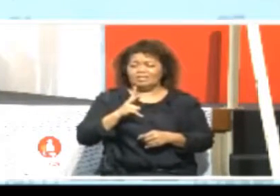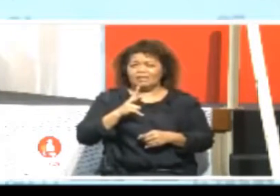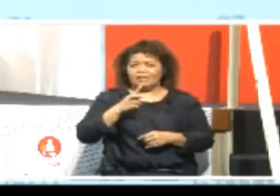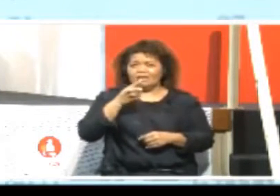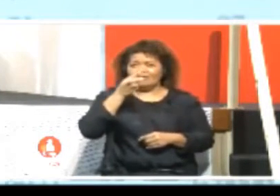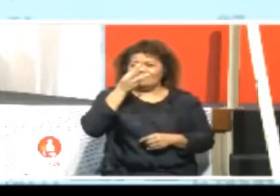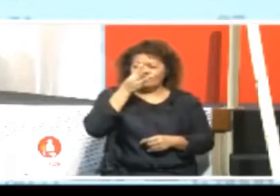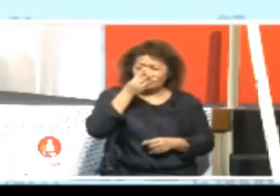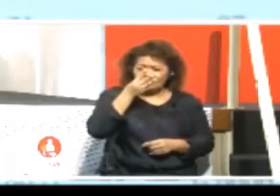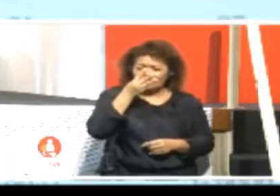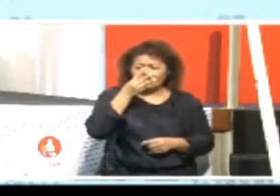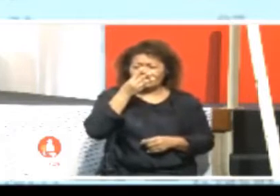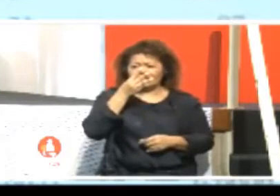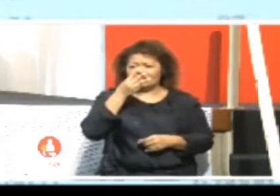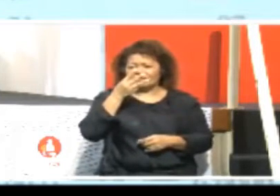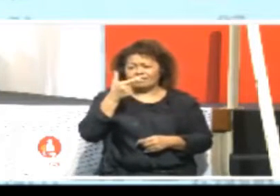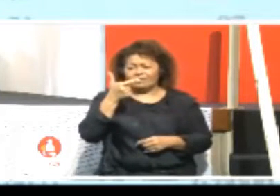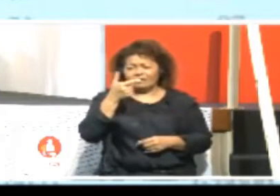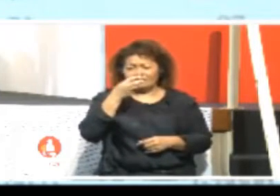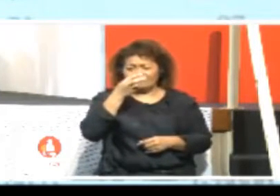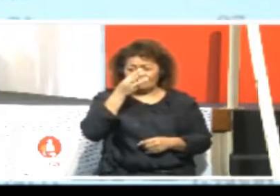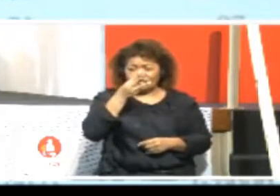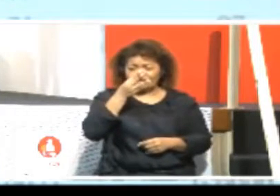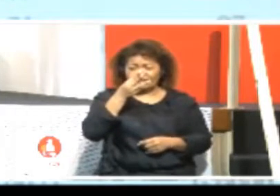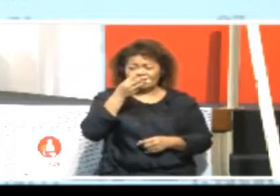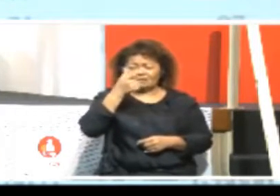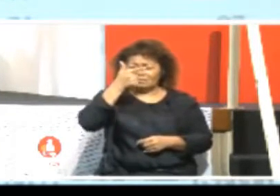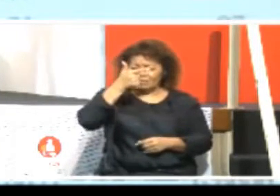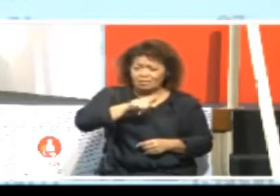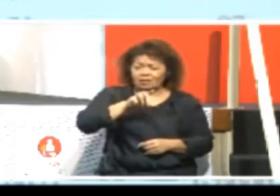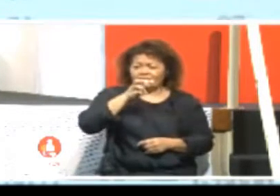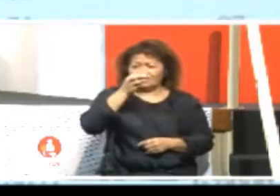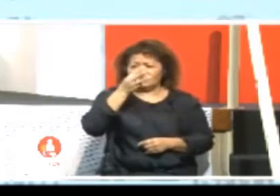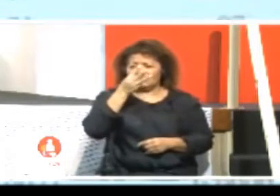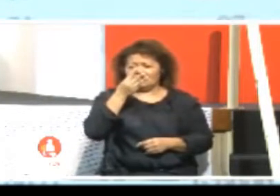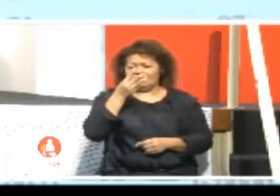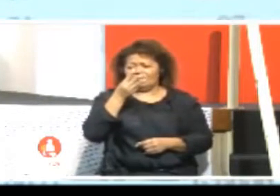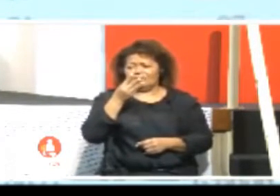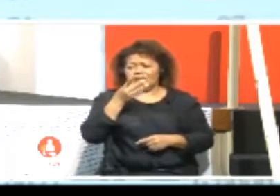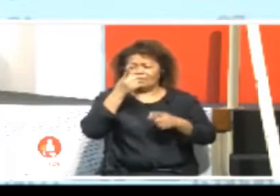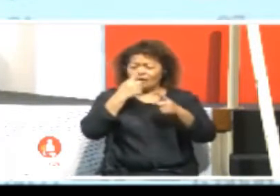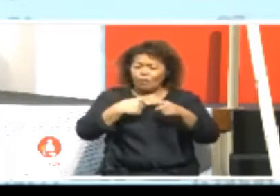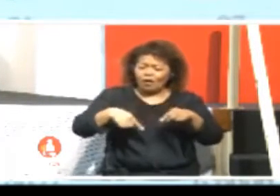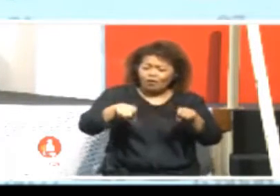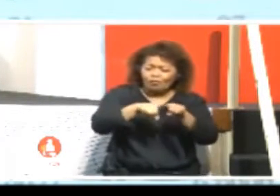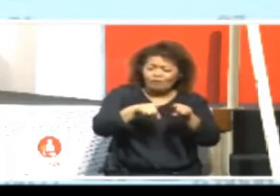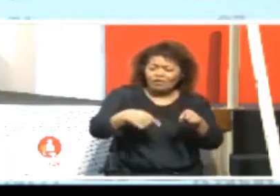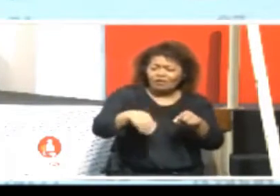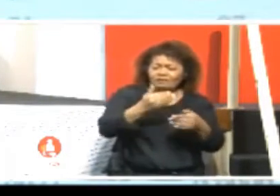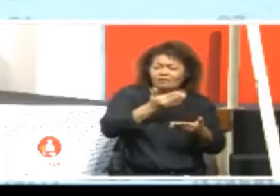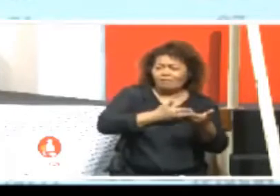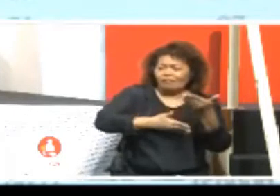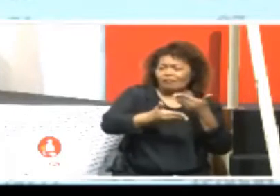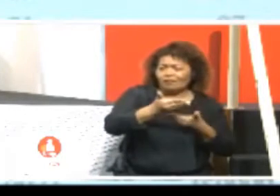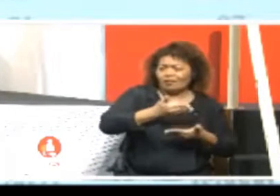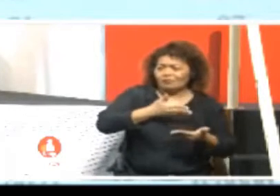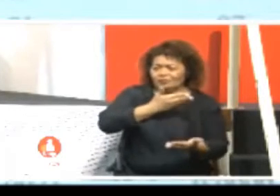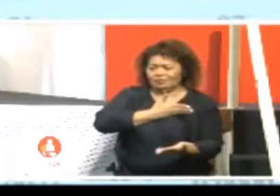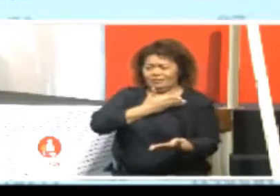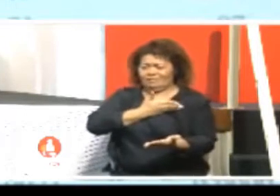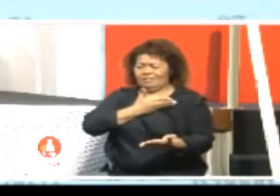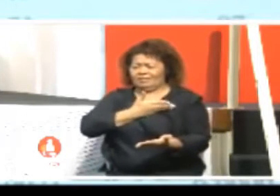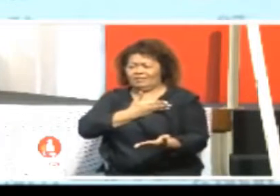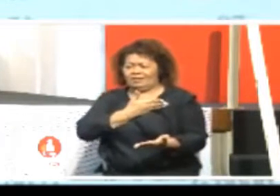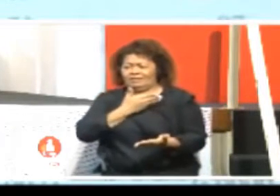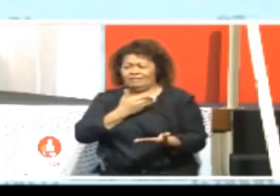quise mirar cómo eso influía en la obtención de convenios. La última variable, la que dice Total Grants, es la que ustedes deben